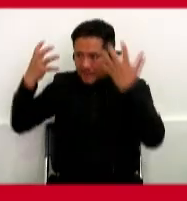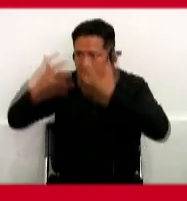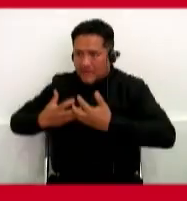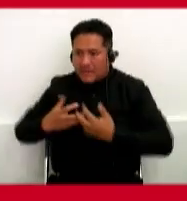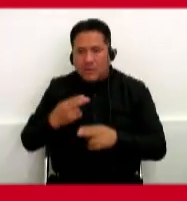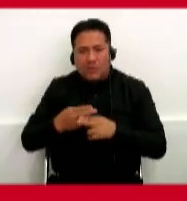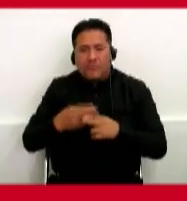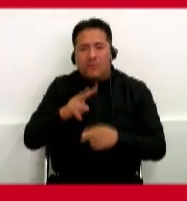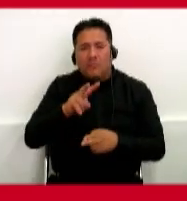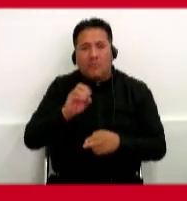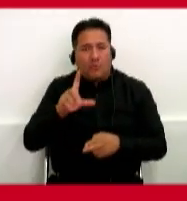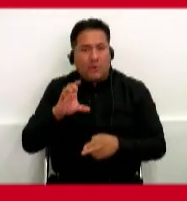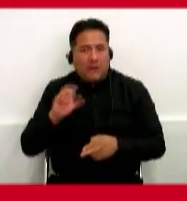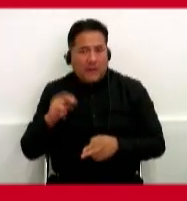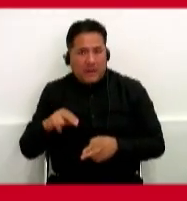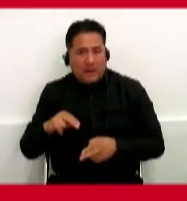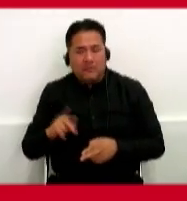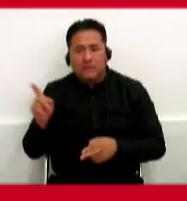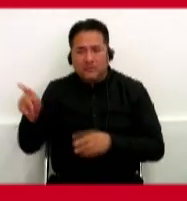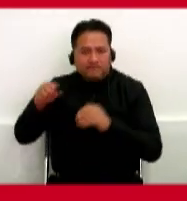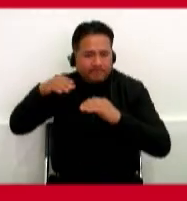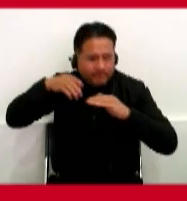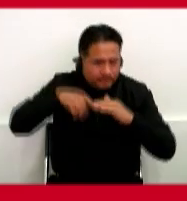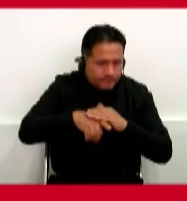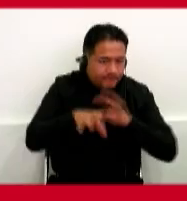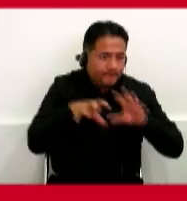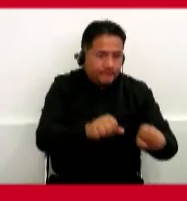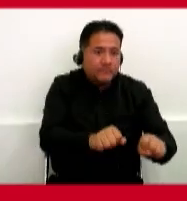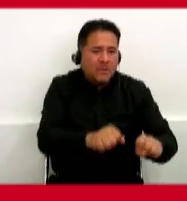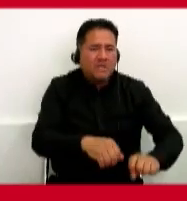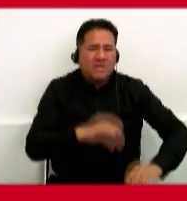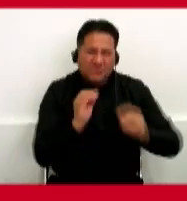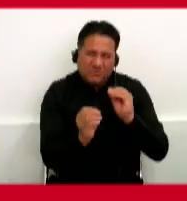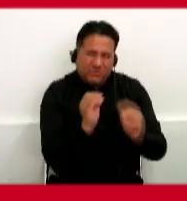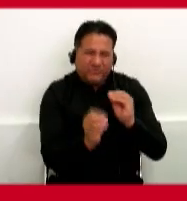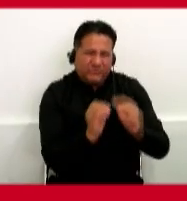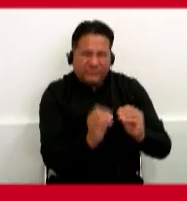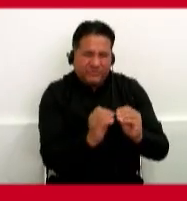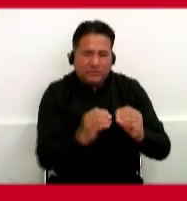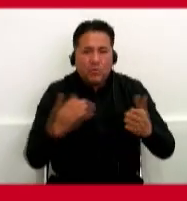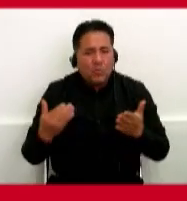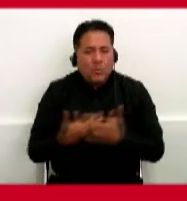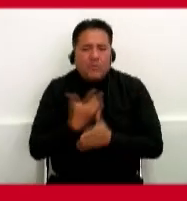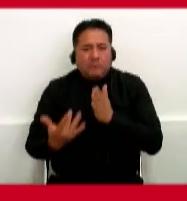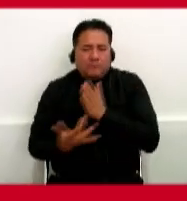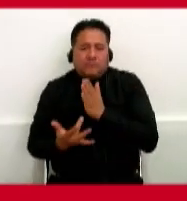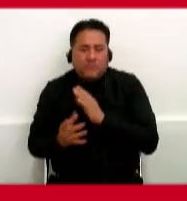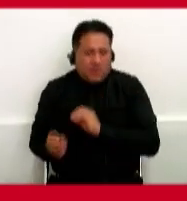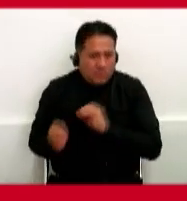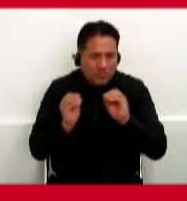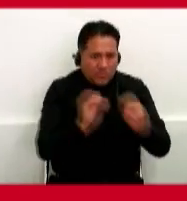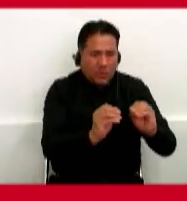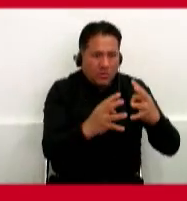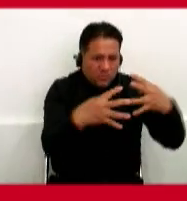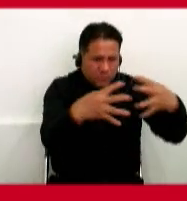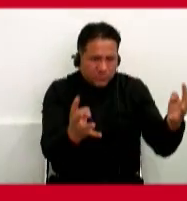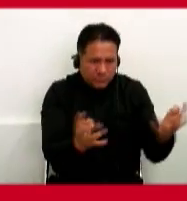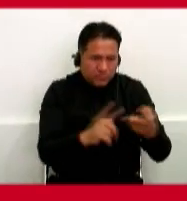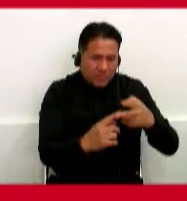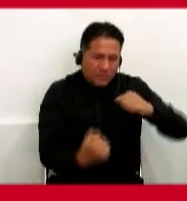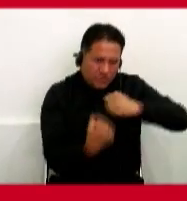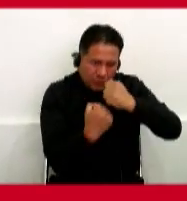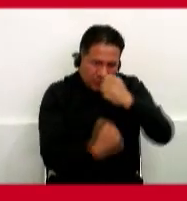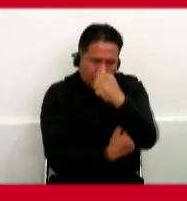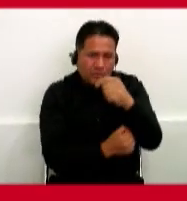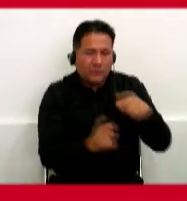demostramos que desarrollando una ingeniería robusta, desarrollando la geomecánica de vanguardia